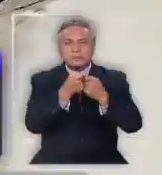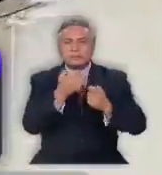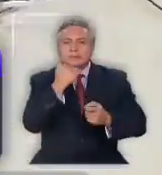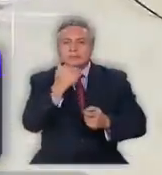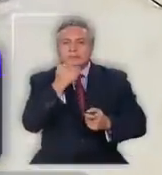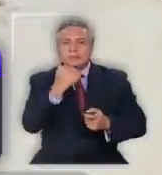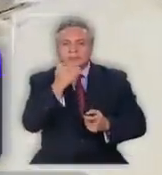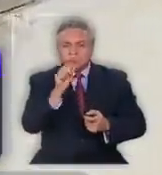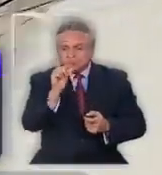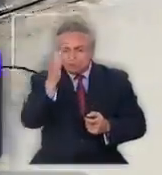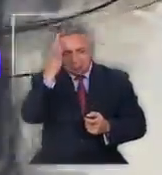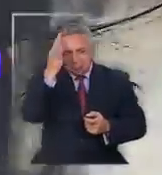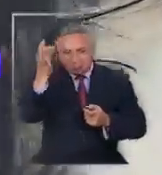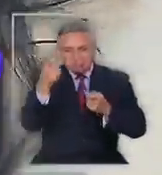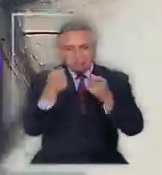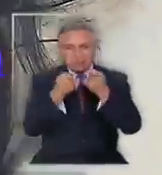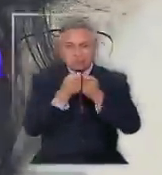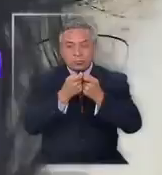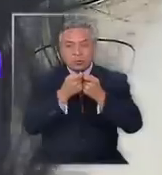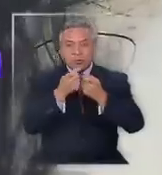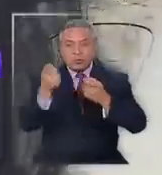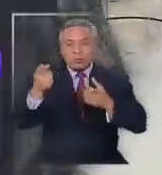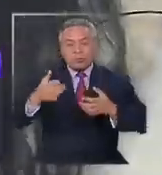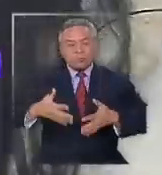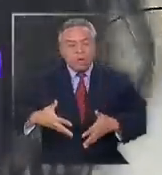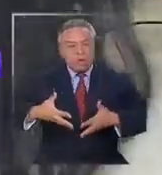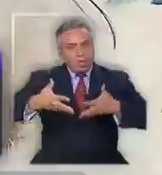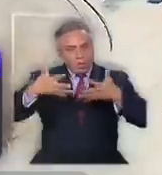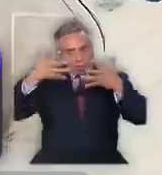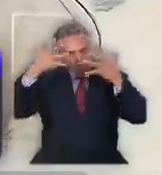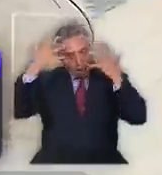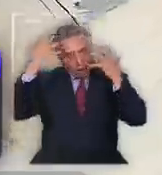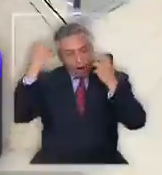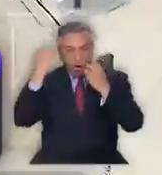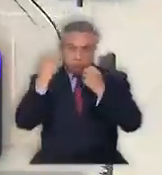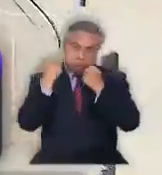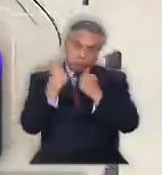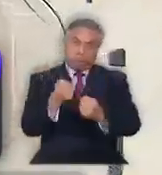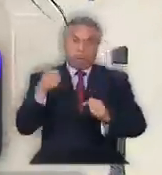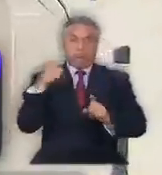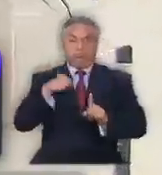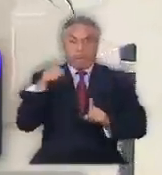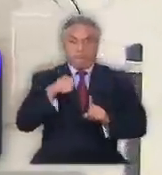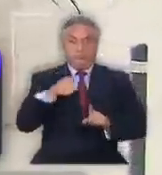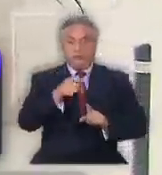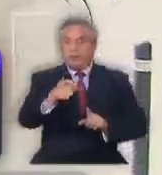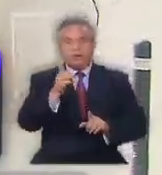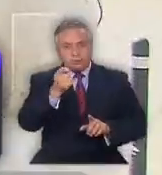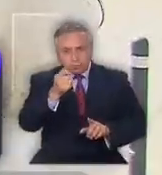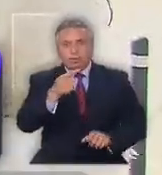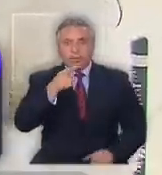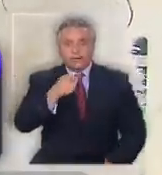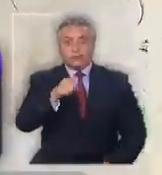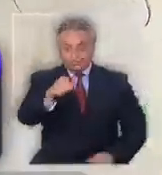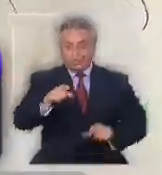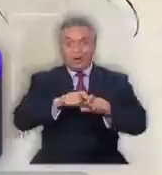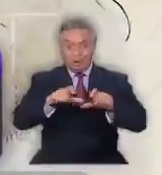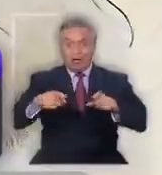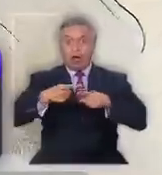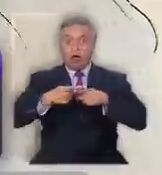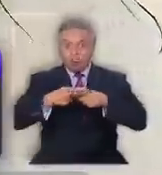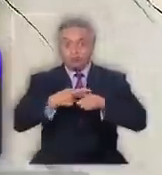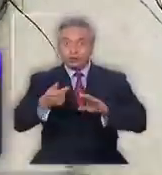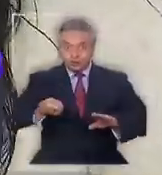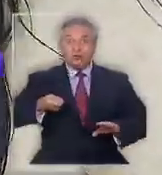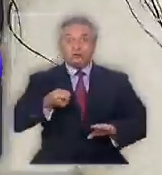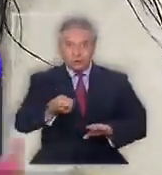convertidas en tortura de forma casi idéntica a lo vivido por Alejandra. Ese palo que tú dices, ese cuchillo que tú